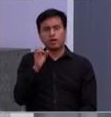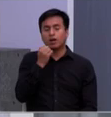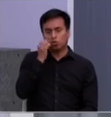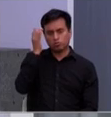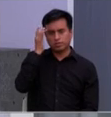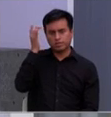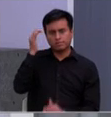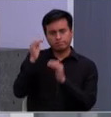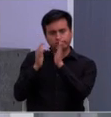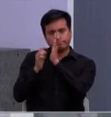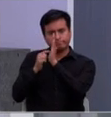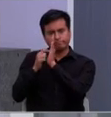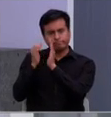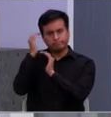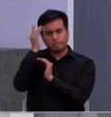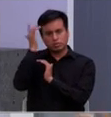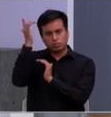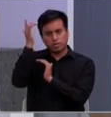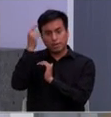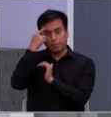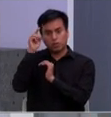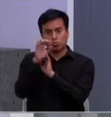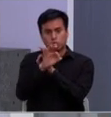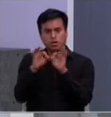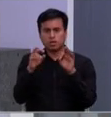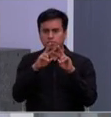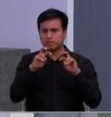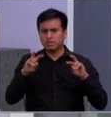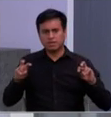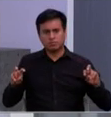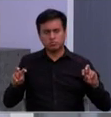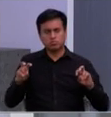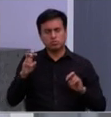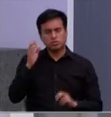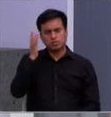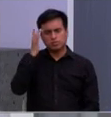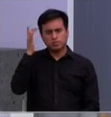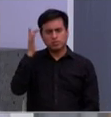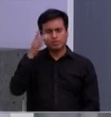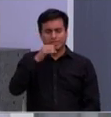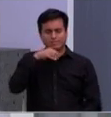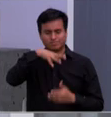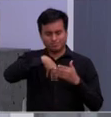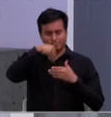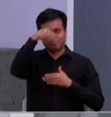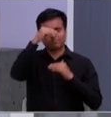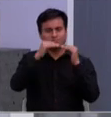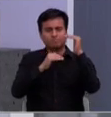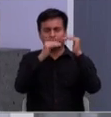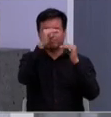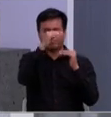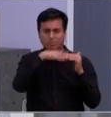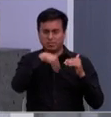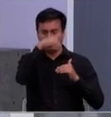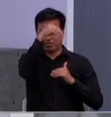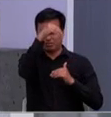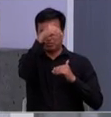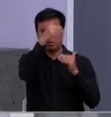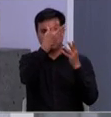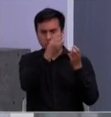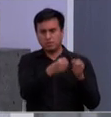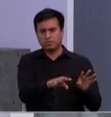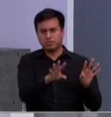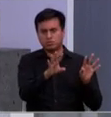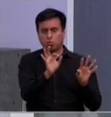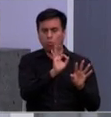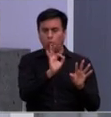intelectual, pero nunca investigamos el cociente espiritual, perdido